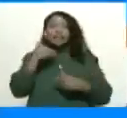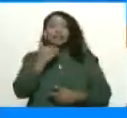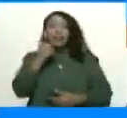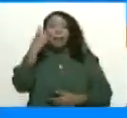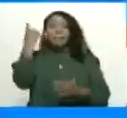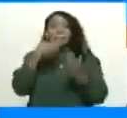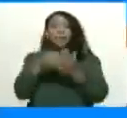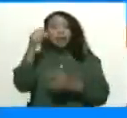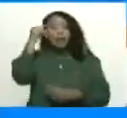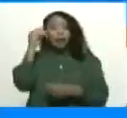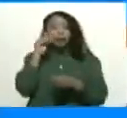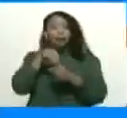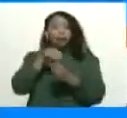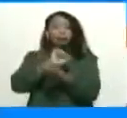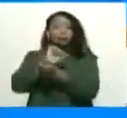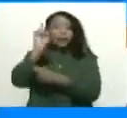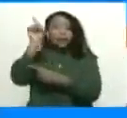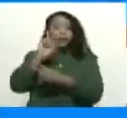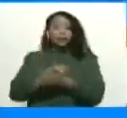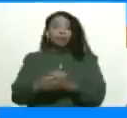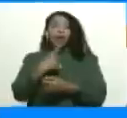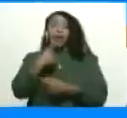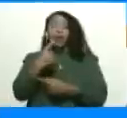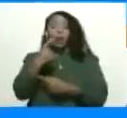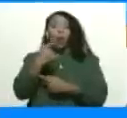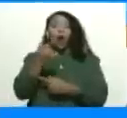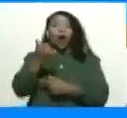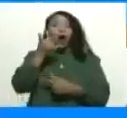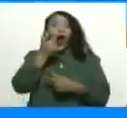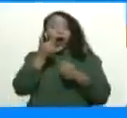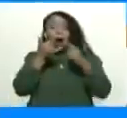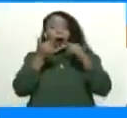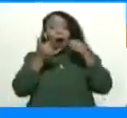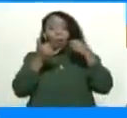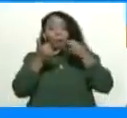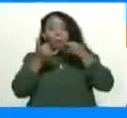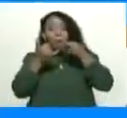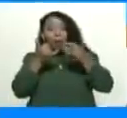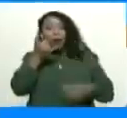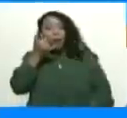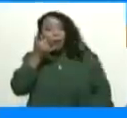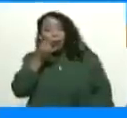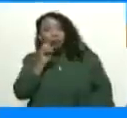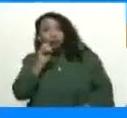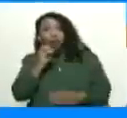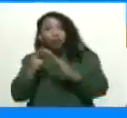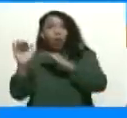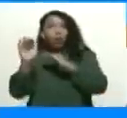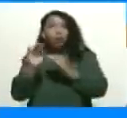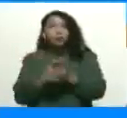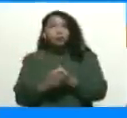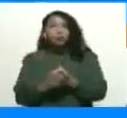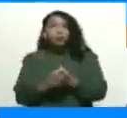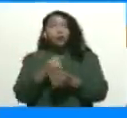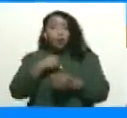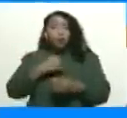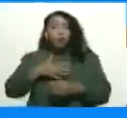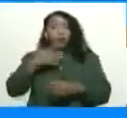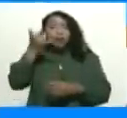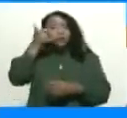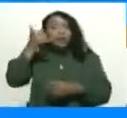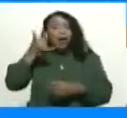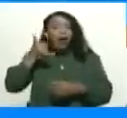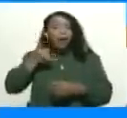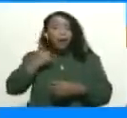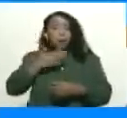Y él dijo en un audio que envió, que pude realmente yo registrar por una llamada